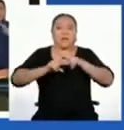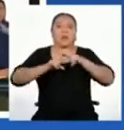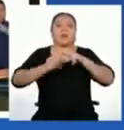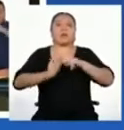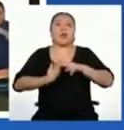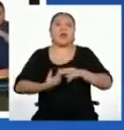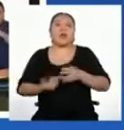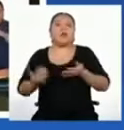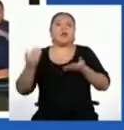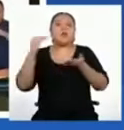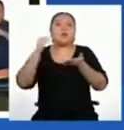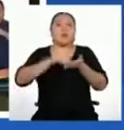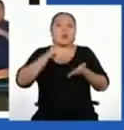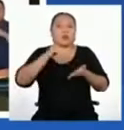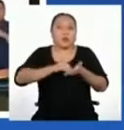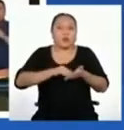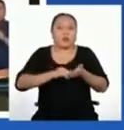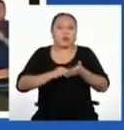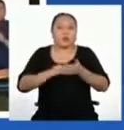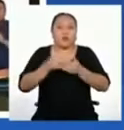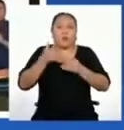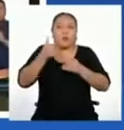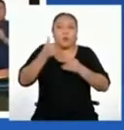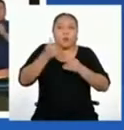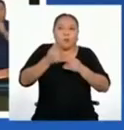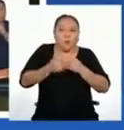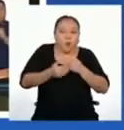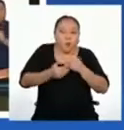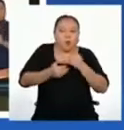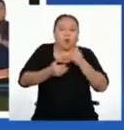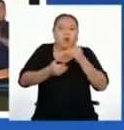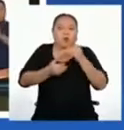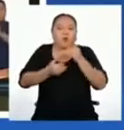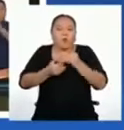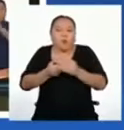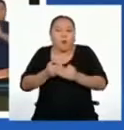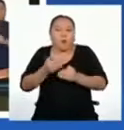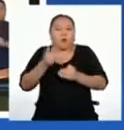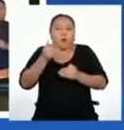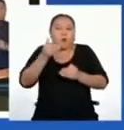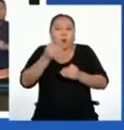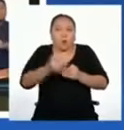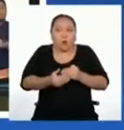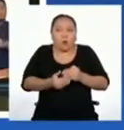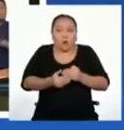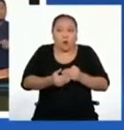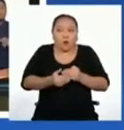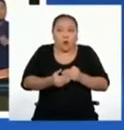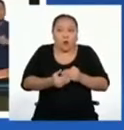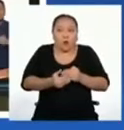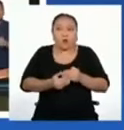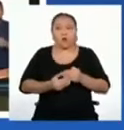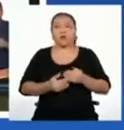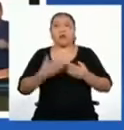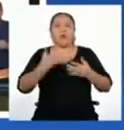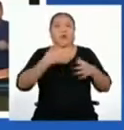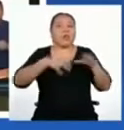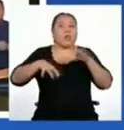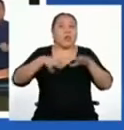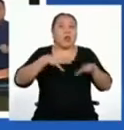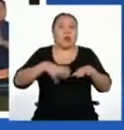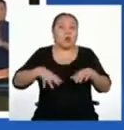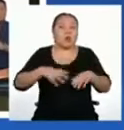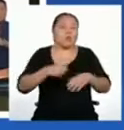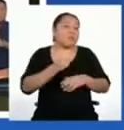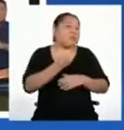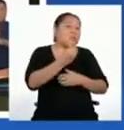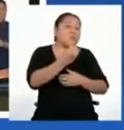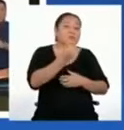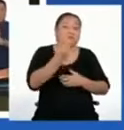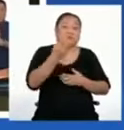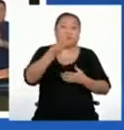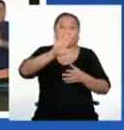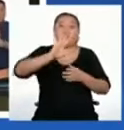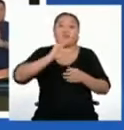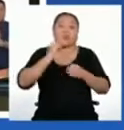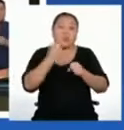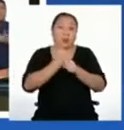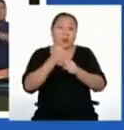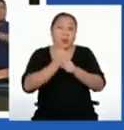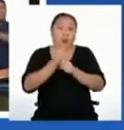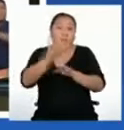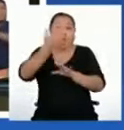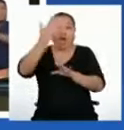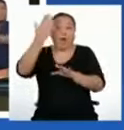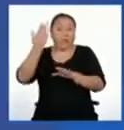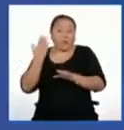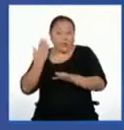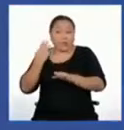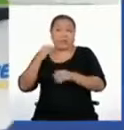reiniciar gradualmente las actividades que desarrollábamos antes del